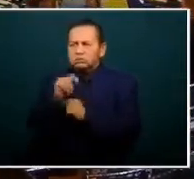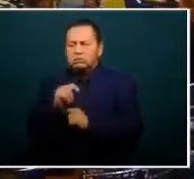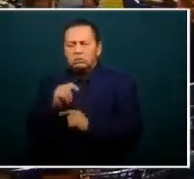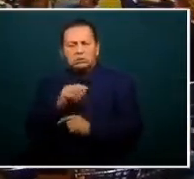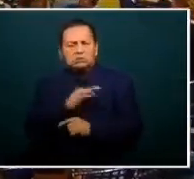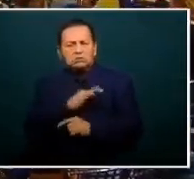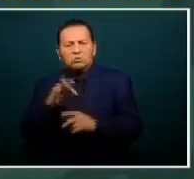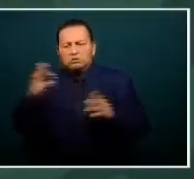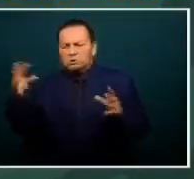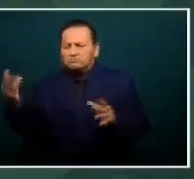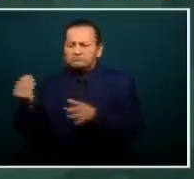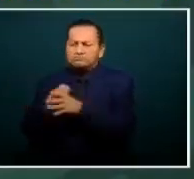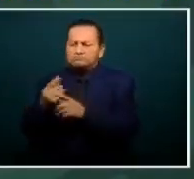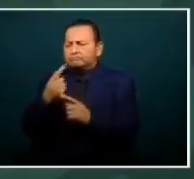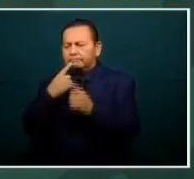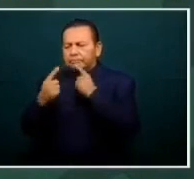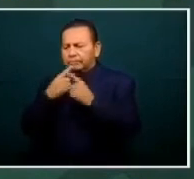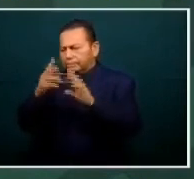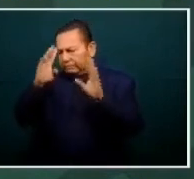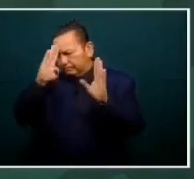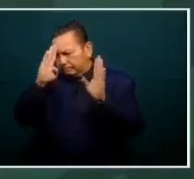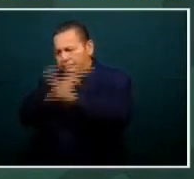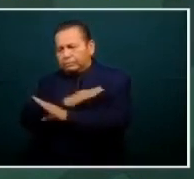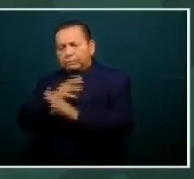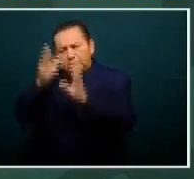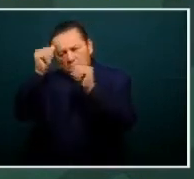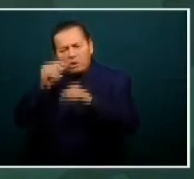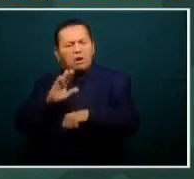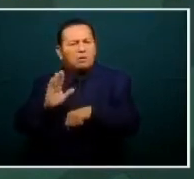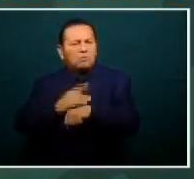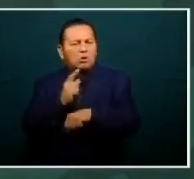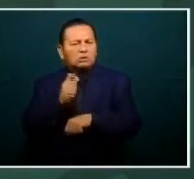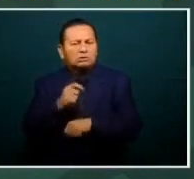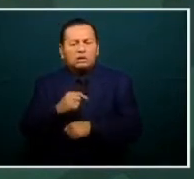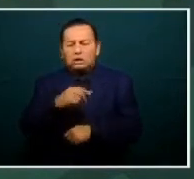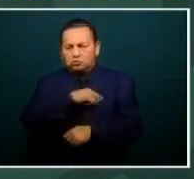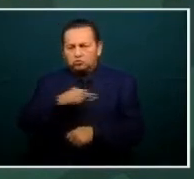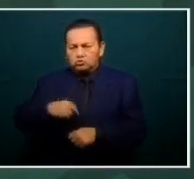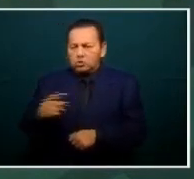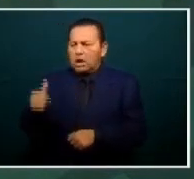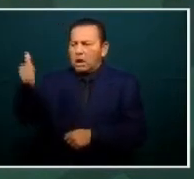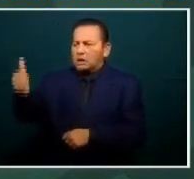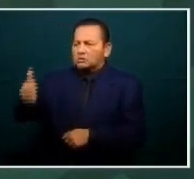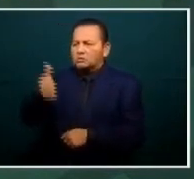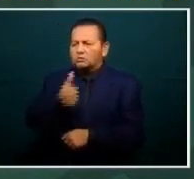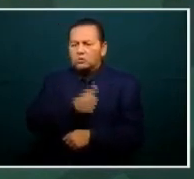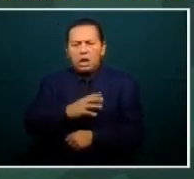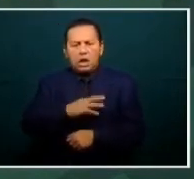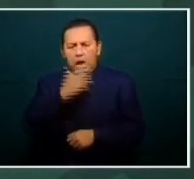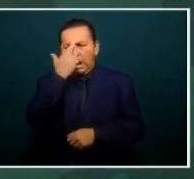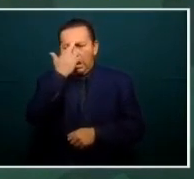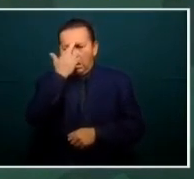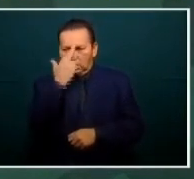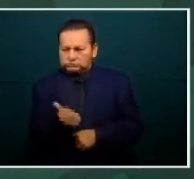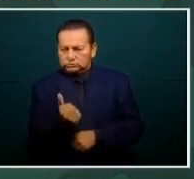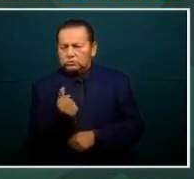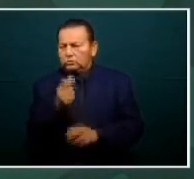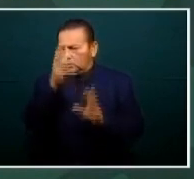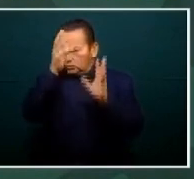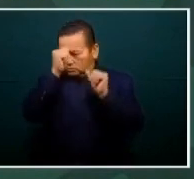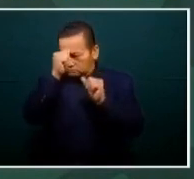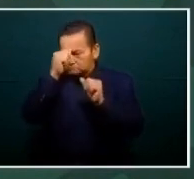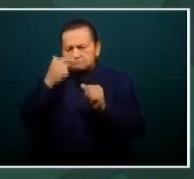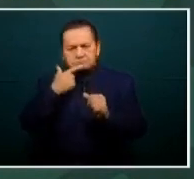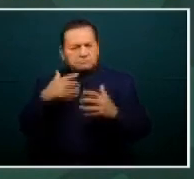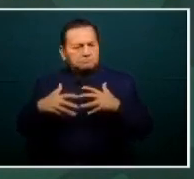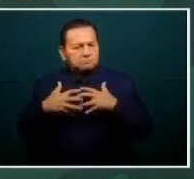have confidence porque nos asiste that we la will come razón. to an agreement because Y reason